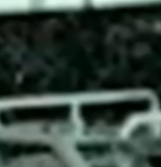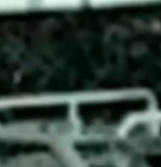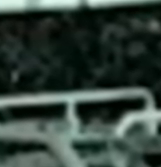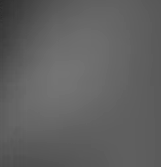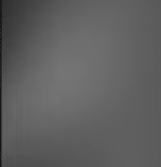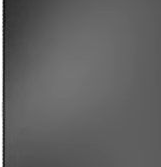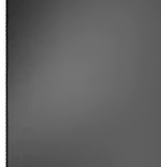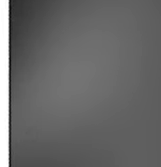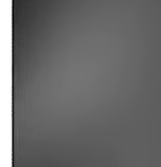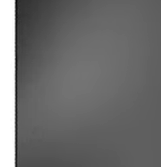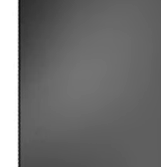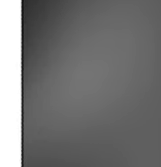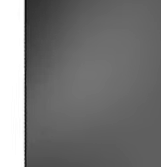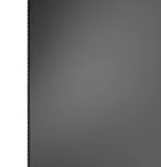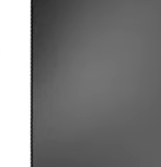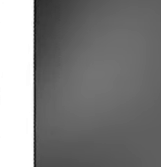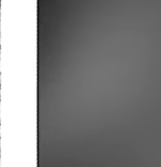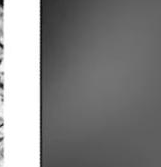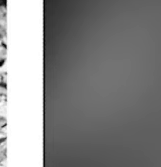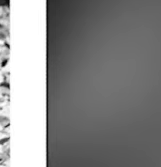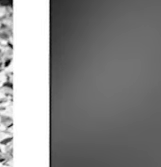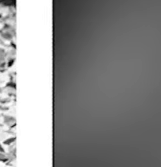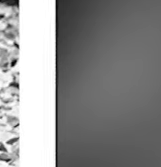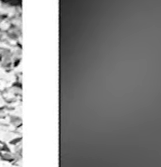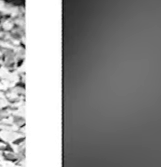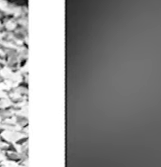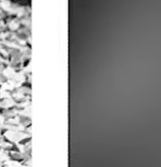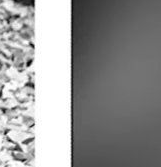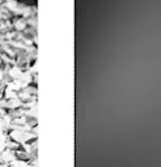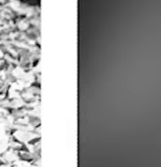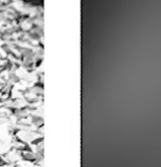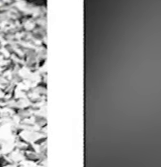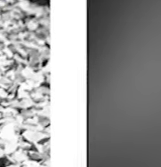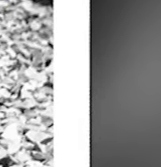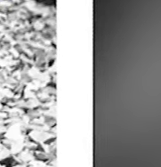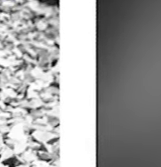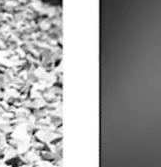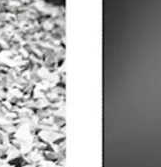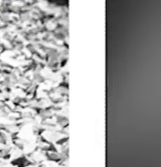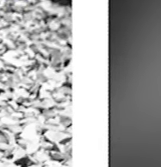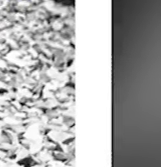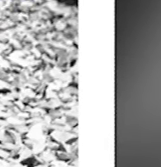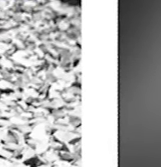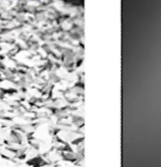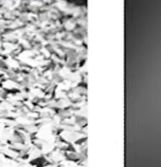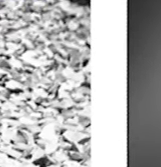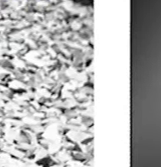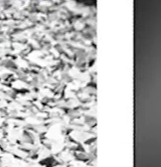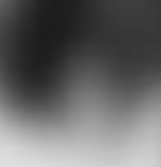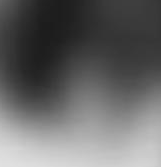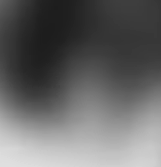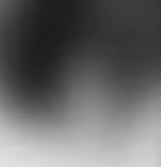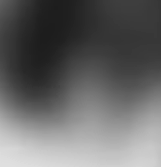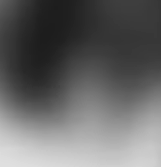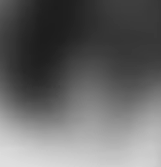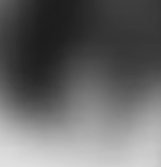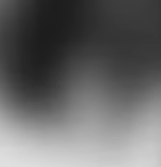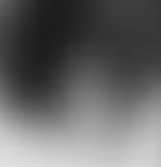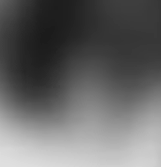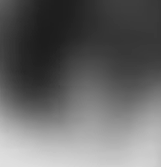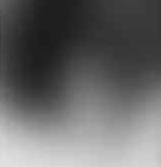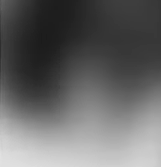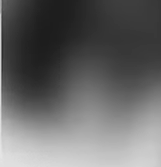Pemex. En junio de 1937, decretó la nacionalización de los ferrocarriles y entregó